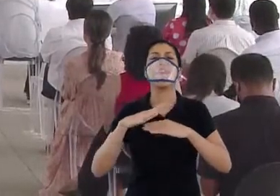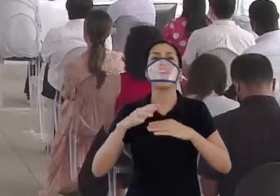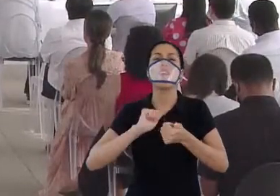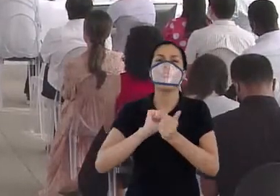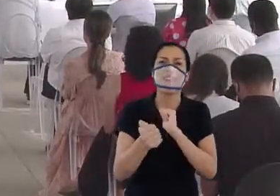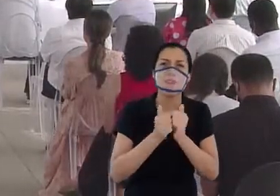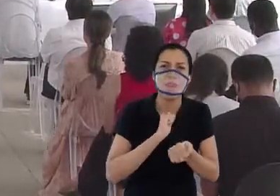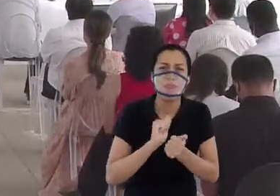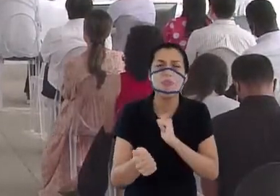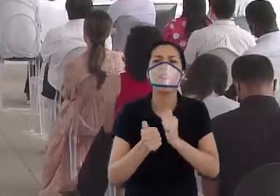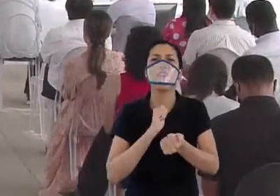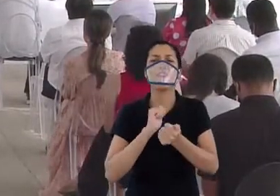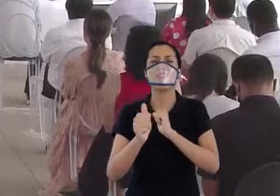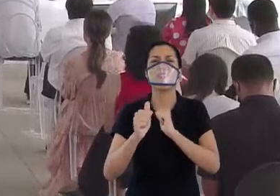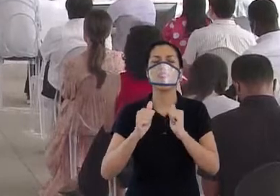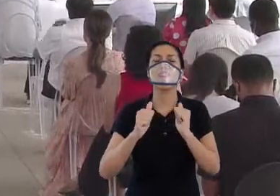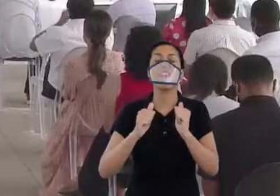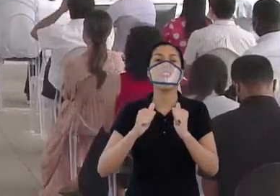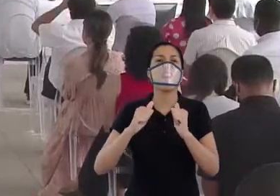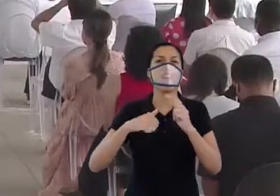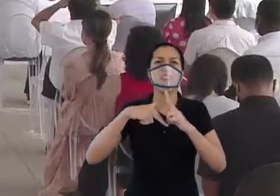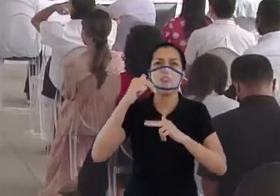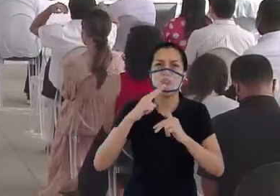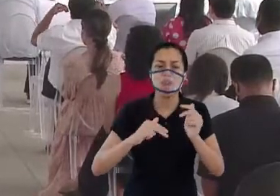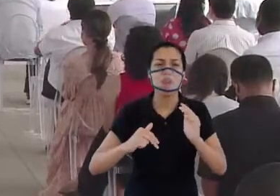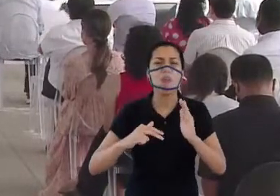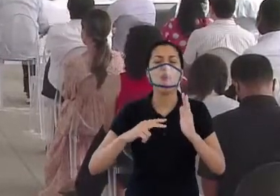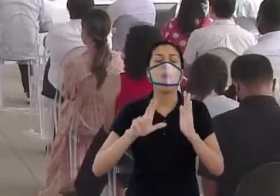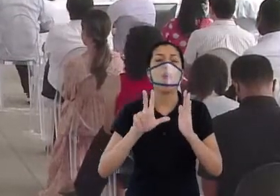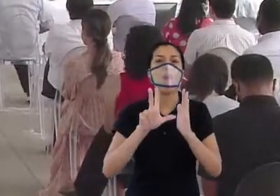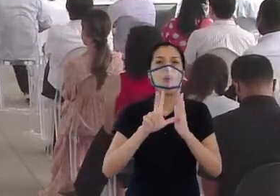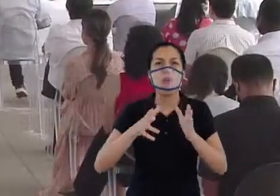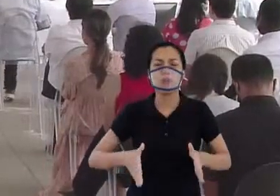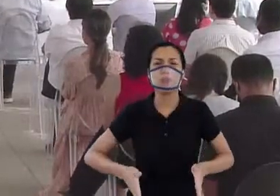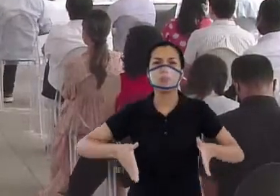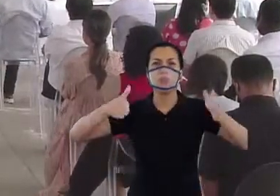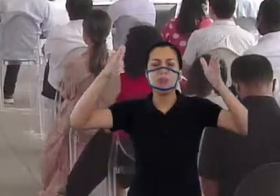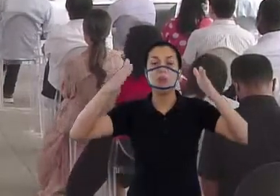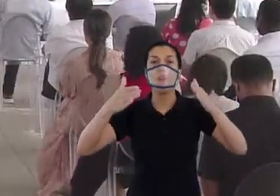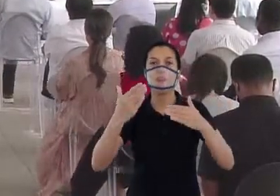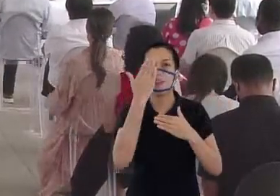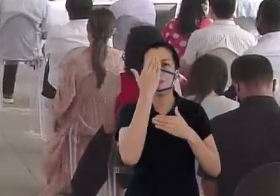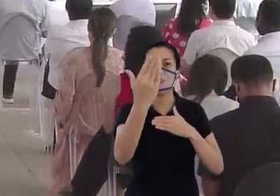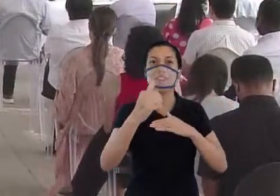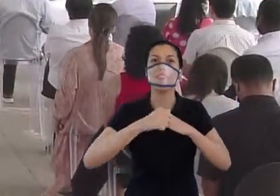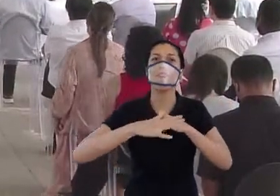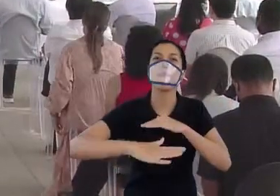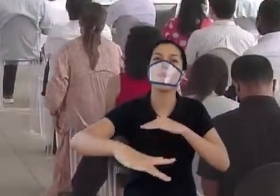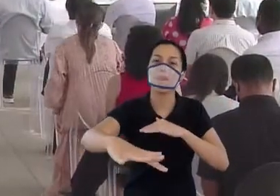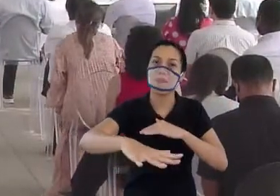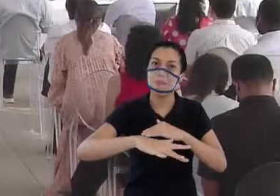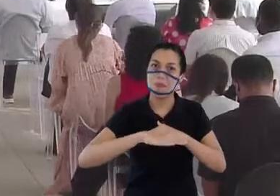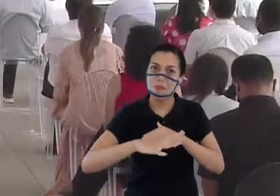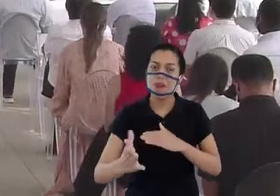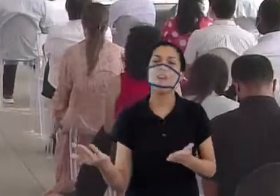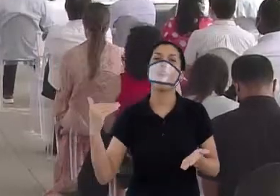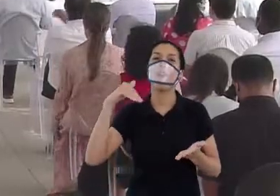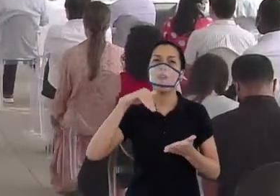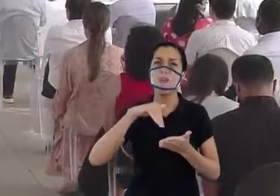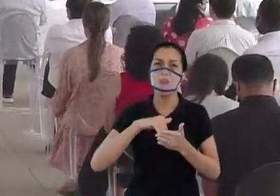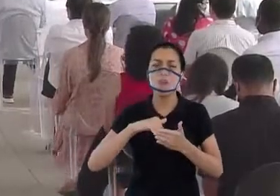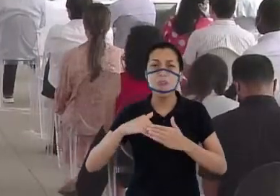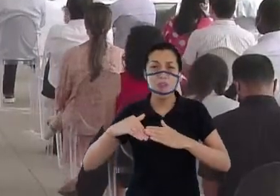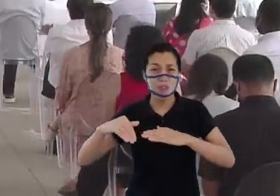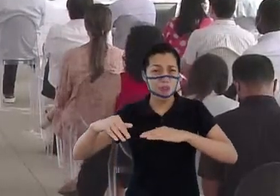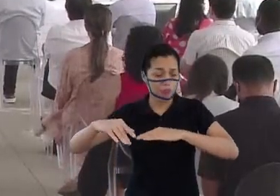ecoturísticos, hoteles ecoturísticos frente al mar, que él se está impulsando toda la cinta costera